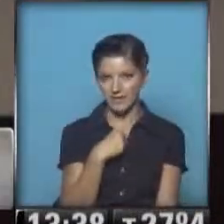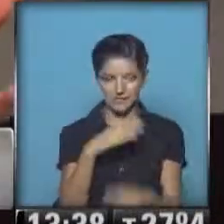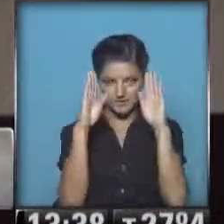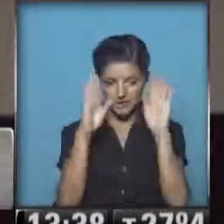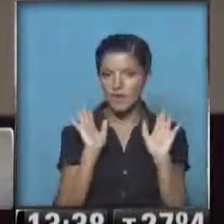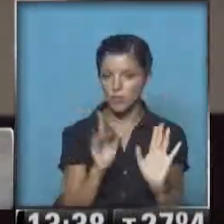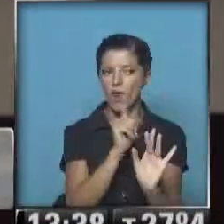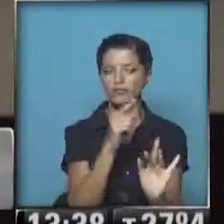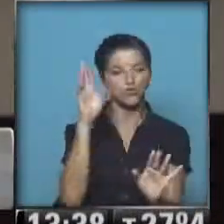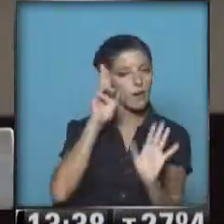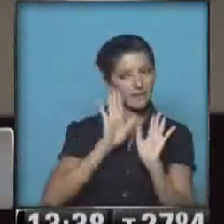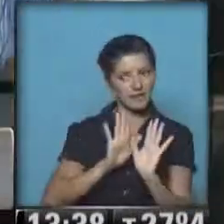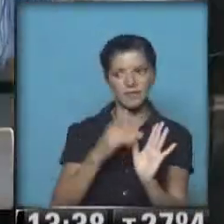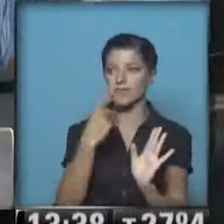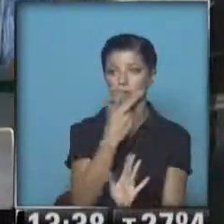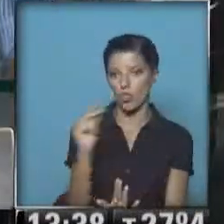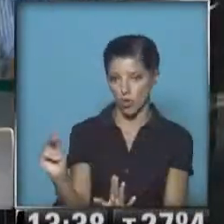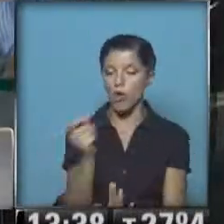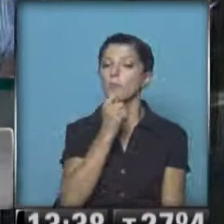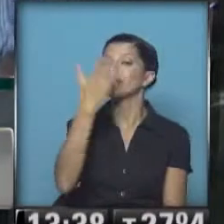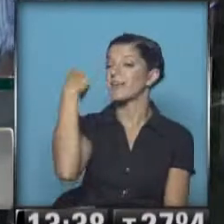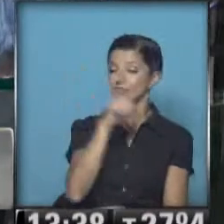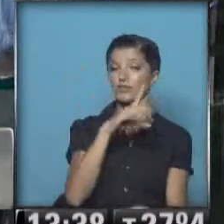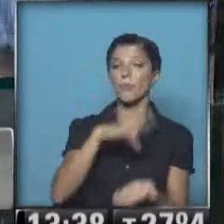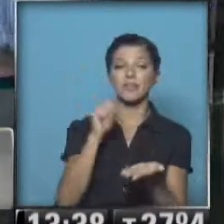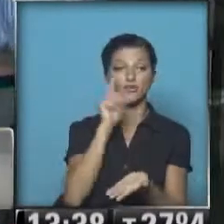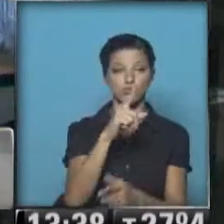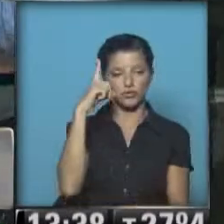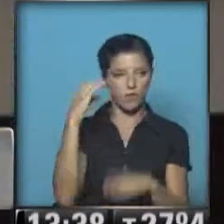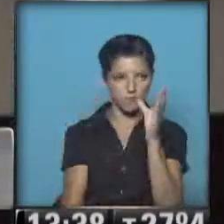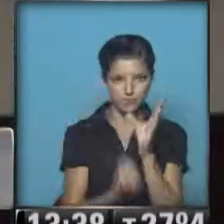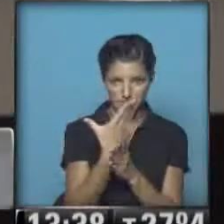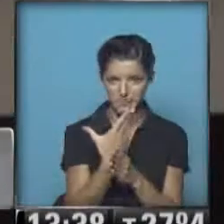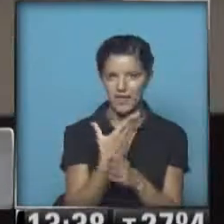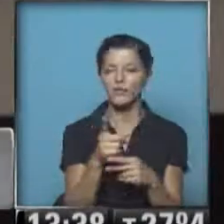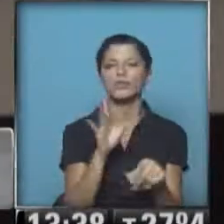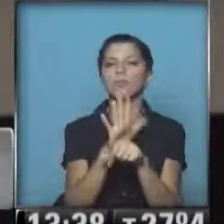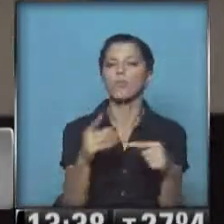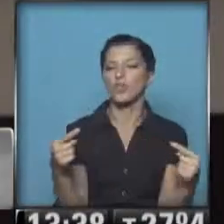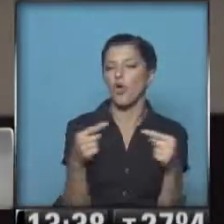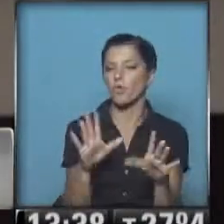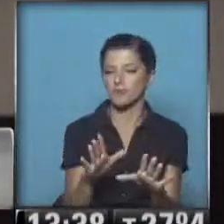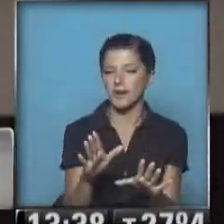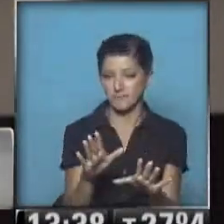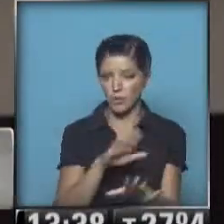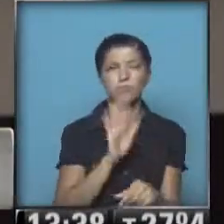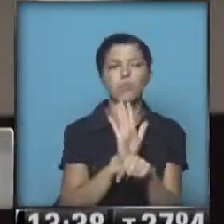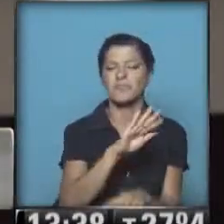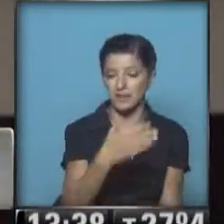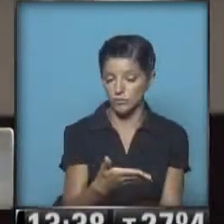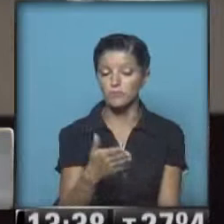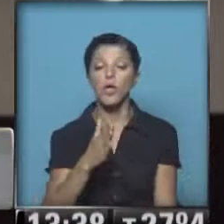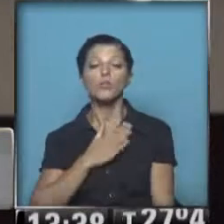es claro, contra aquellos que fundaron la patria. Yo tuve la oportunidad de conversar con funcionarios, uh-huh, en Turquía en más de